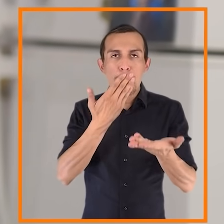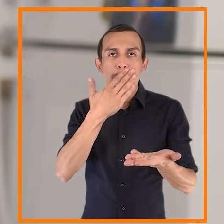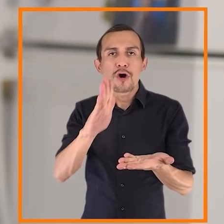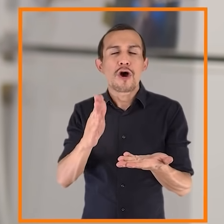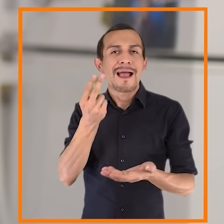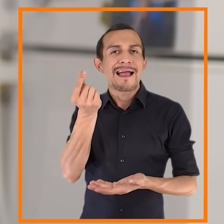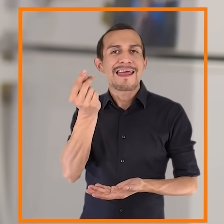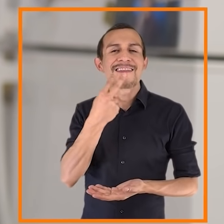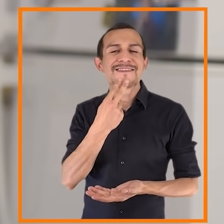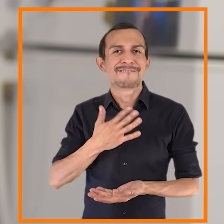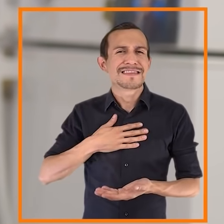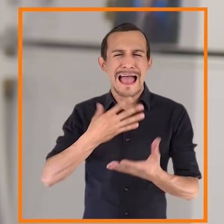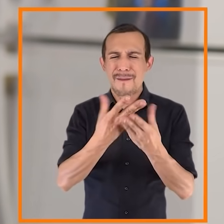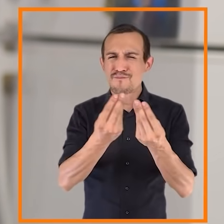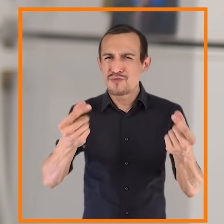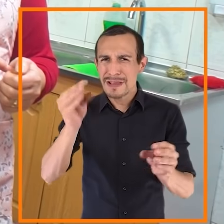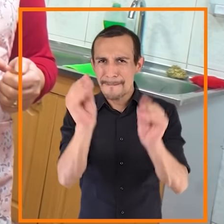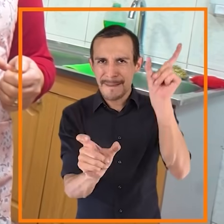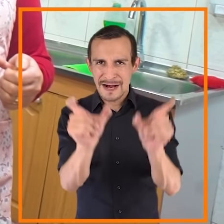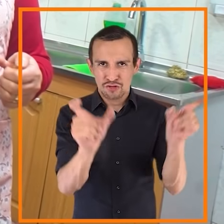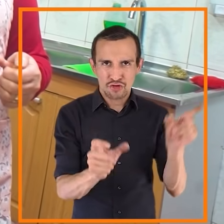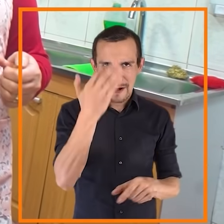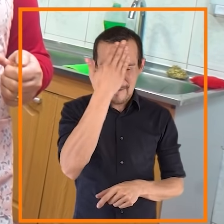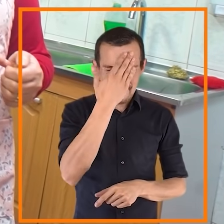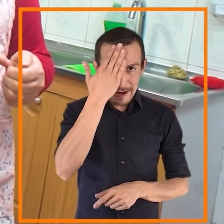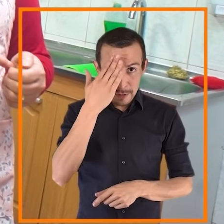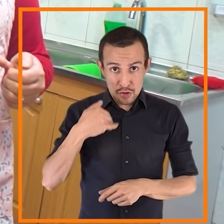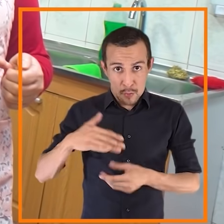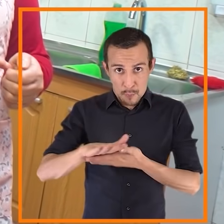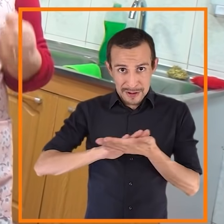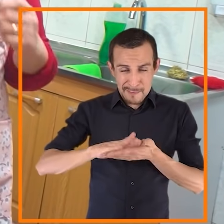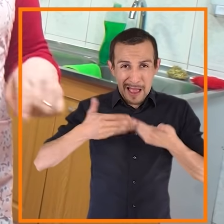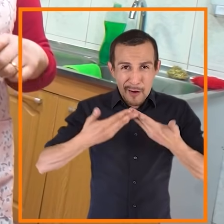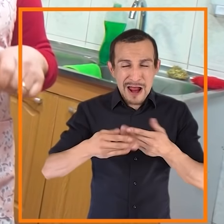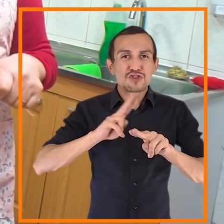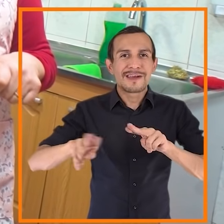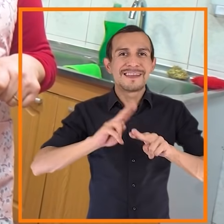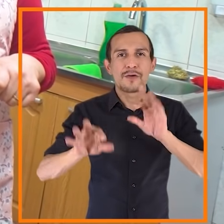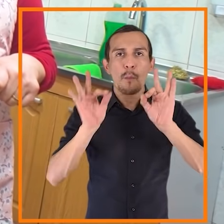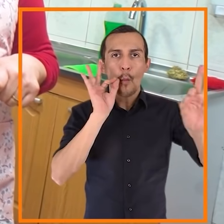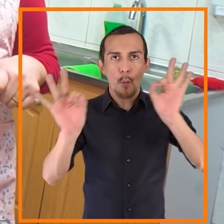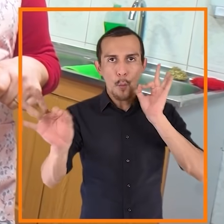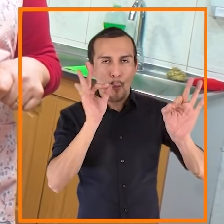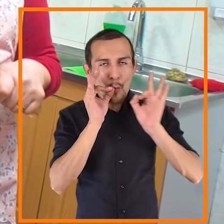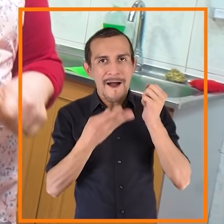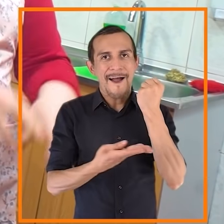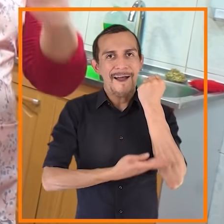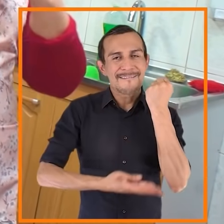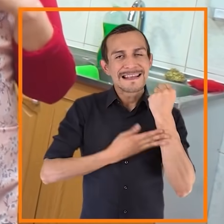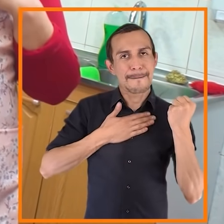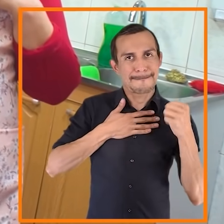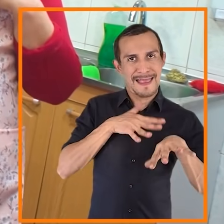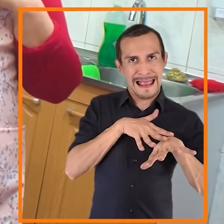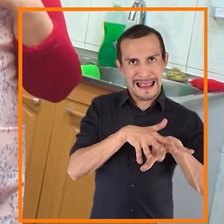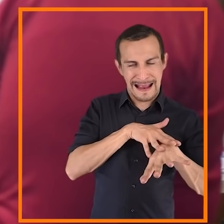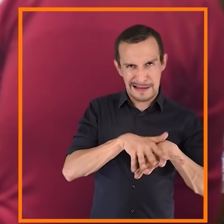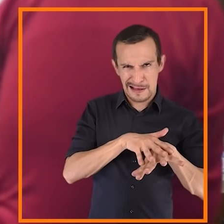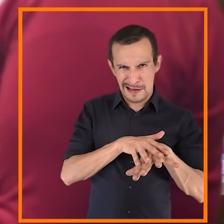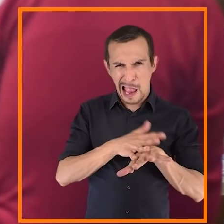darle una mejor calidad de vida a muchísimos enfermos. De hecho, yo ahora estoy creando tallarines a base de mi